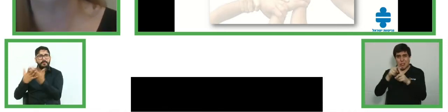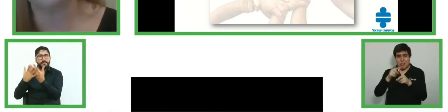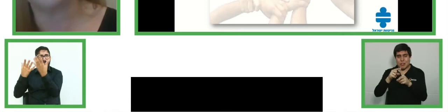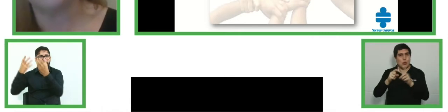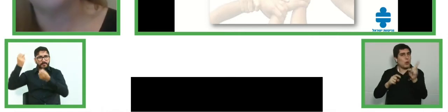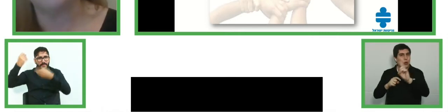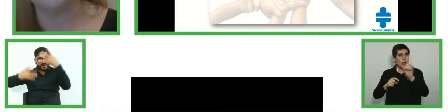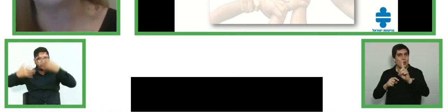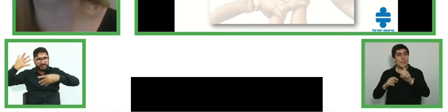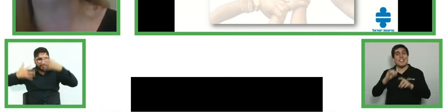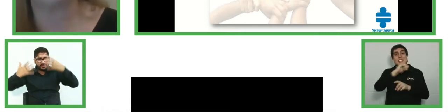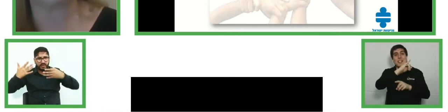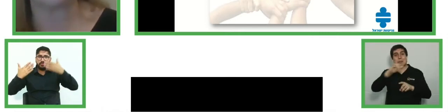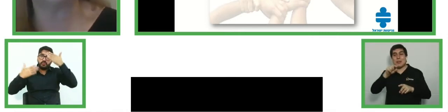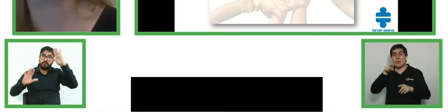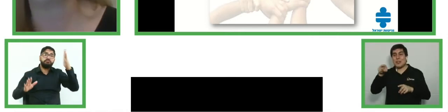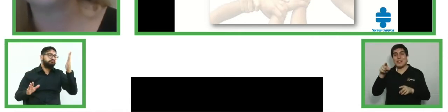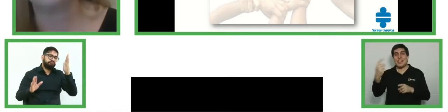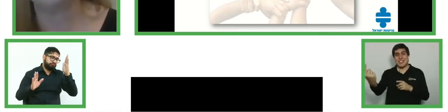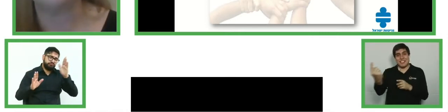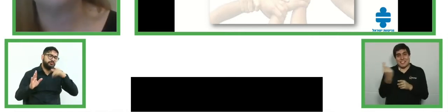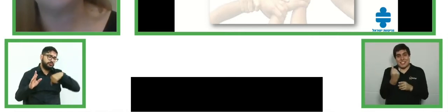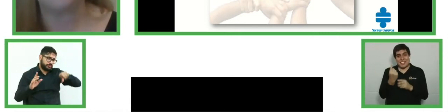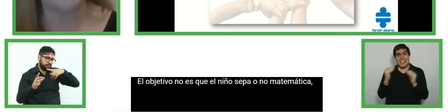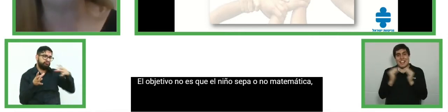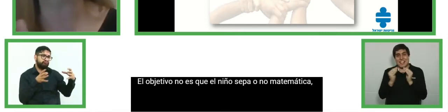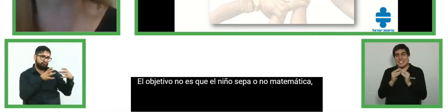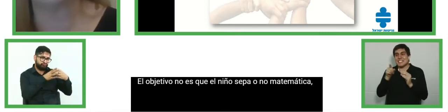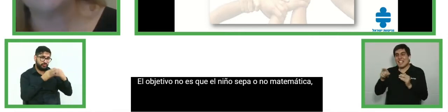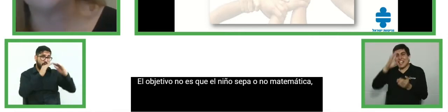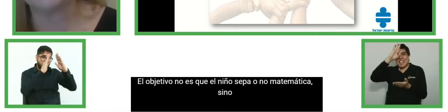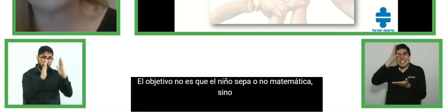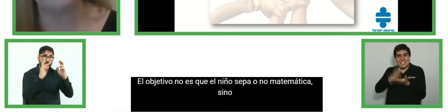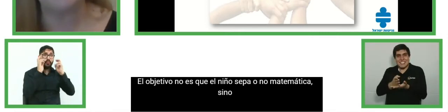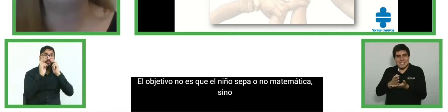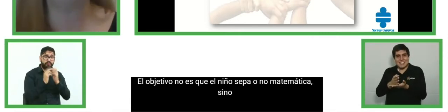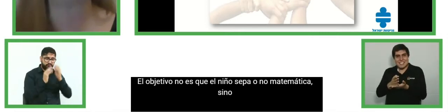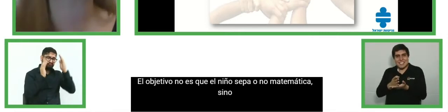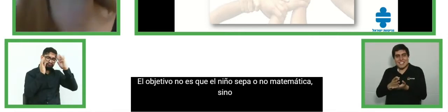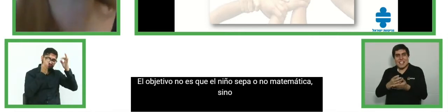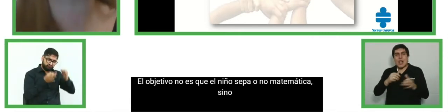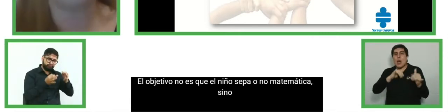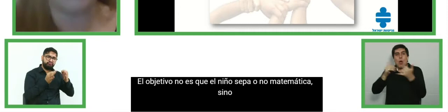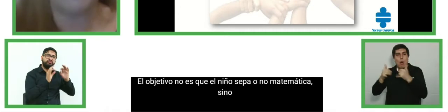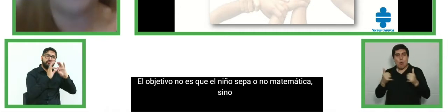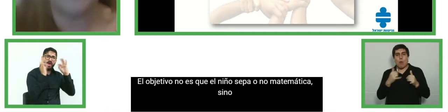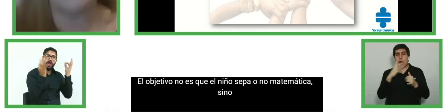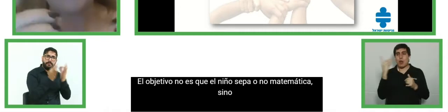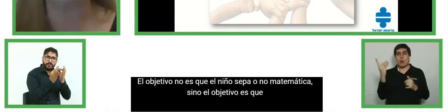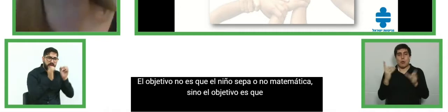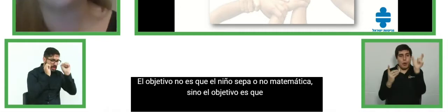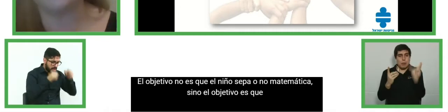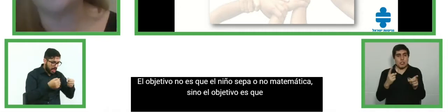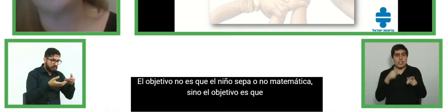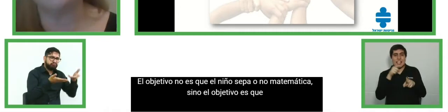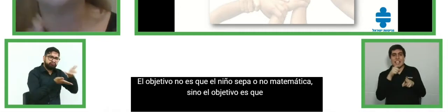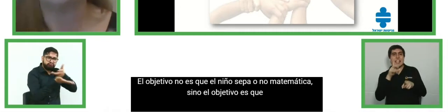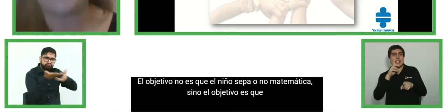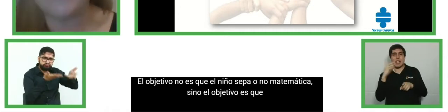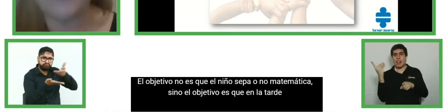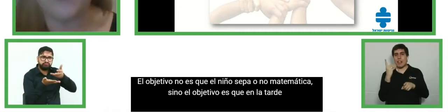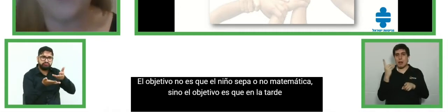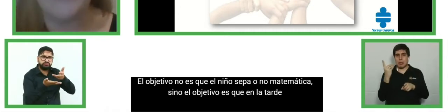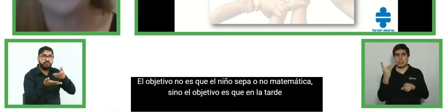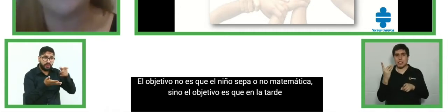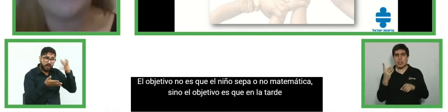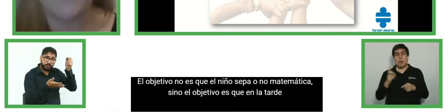en la tarde el niño elija jugar con otro niño que tiene discapacidades, no porque el profesor dice, sino que porque quieren jugar con